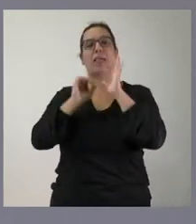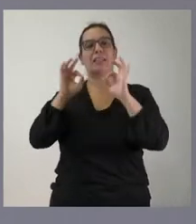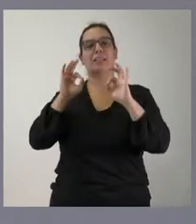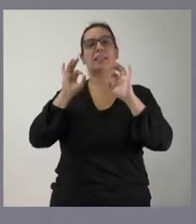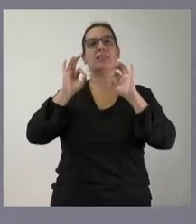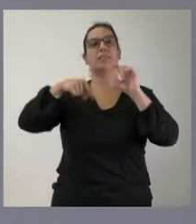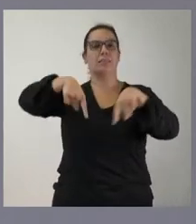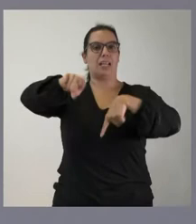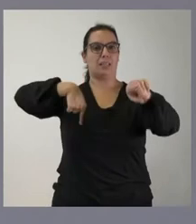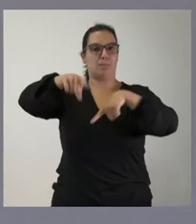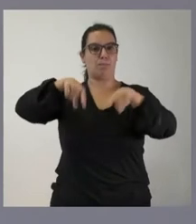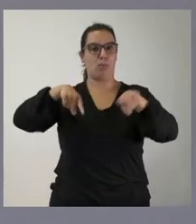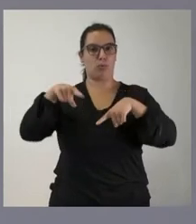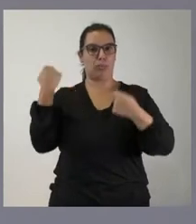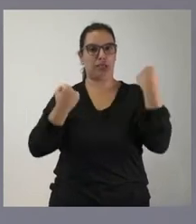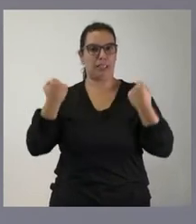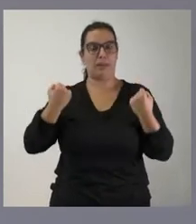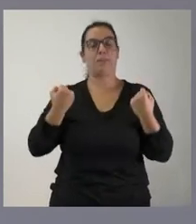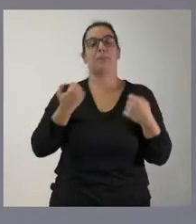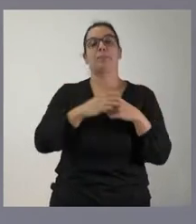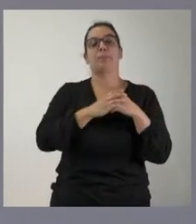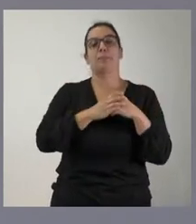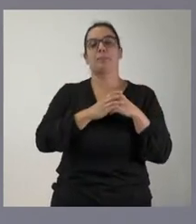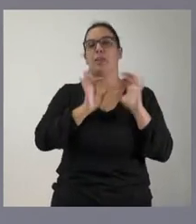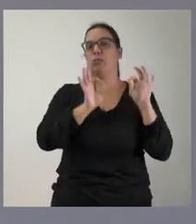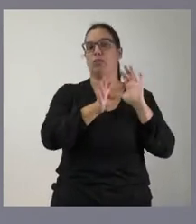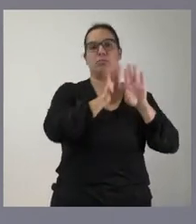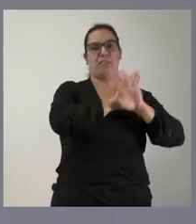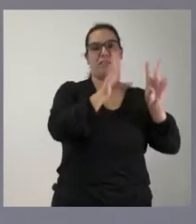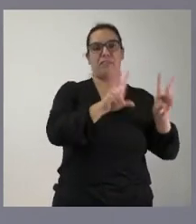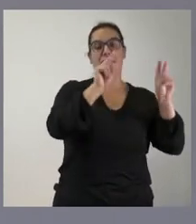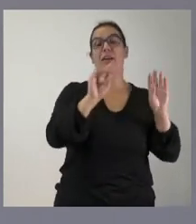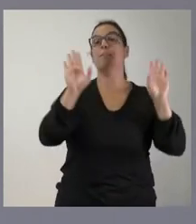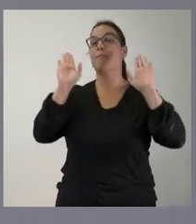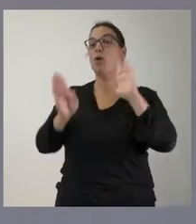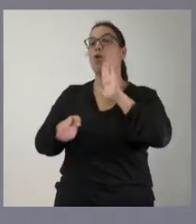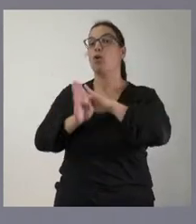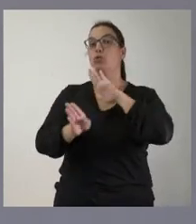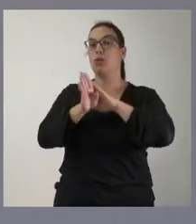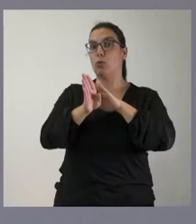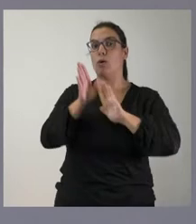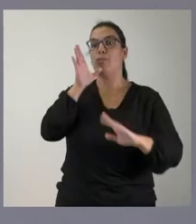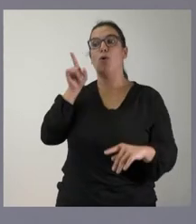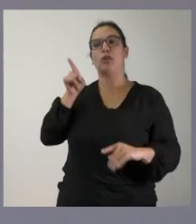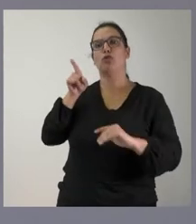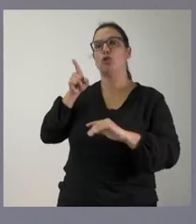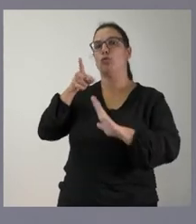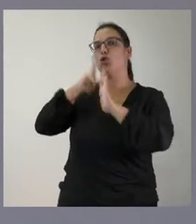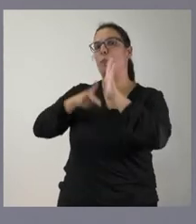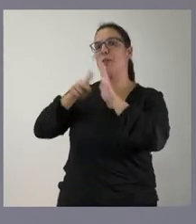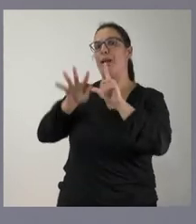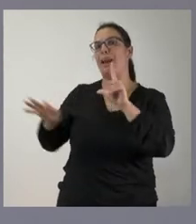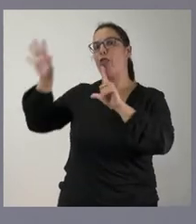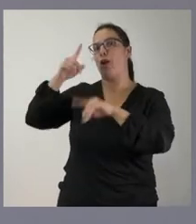terrestre y siguen vigentes al tratarse de una normativa de ámbito nacional que todavía está en vigor la